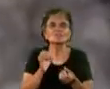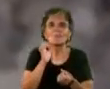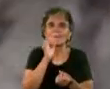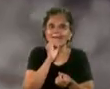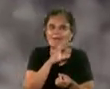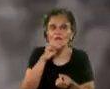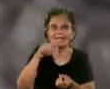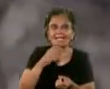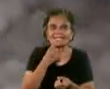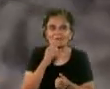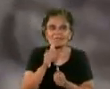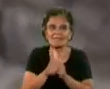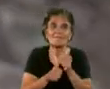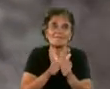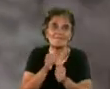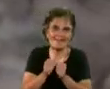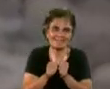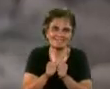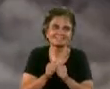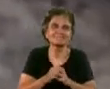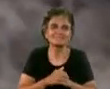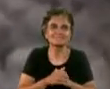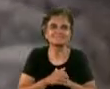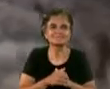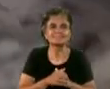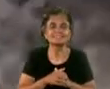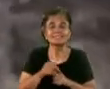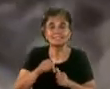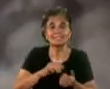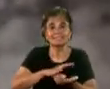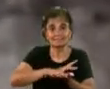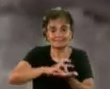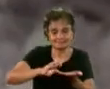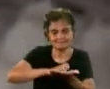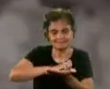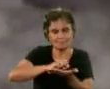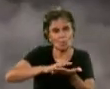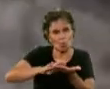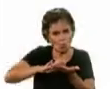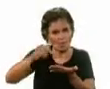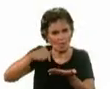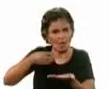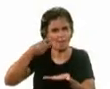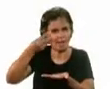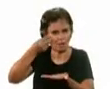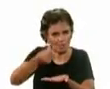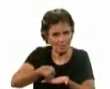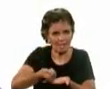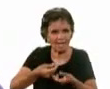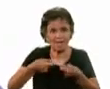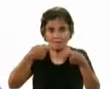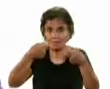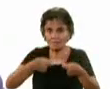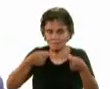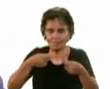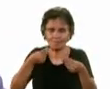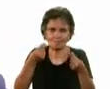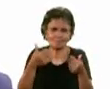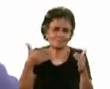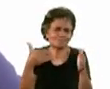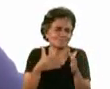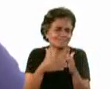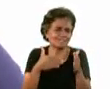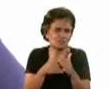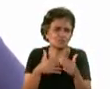estamos buscando en San Luis. Están invirtiendo en una molienda nueva, en un equipamiento nuevo, de una inversión millonaria,